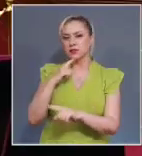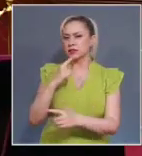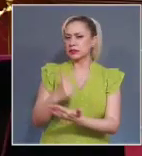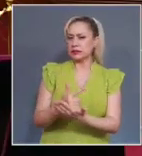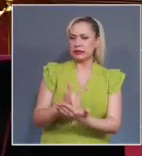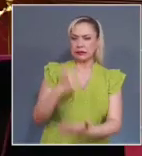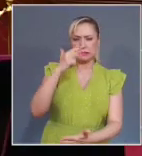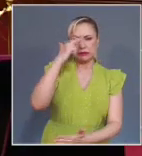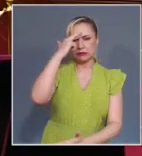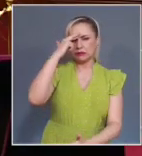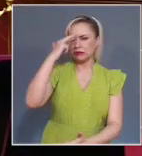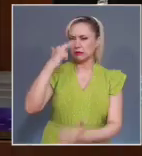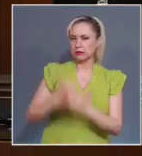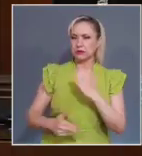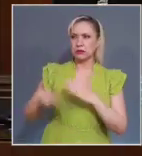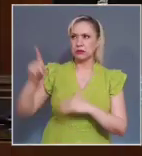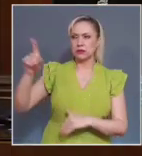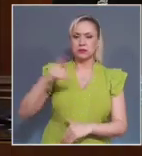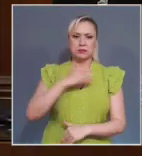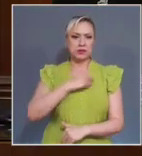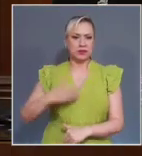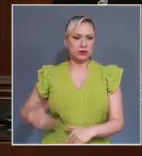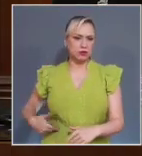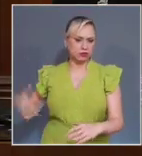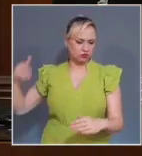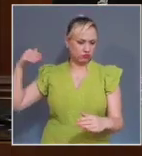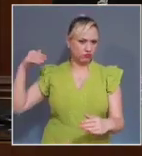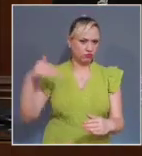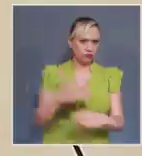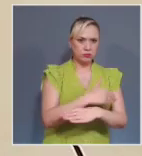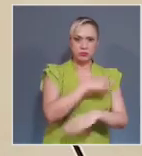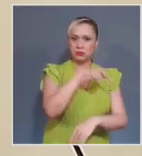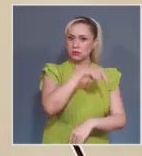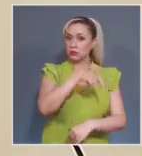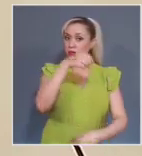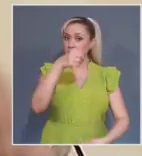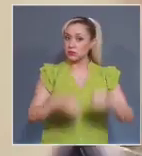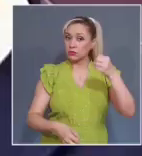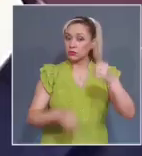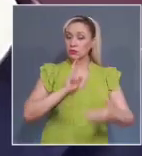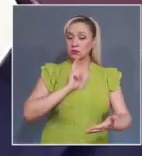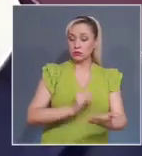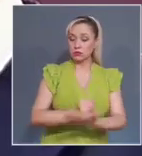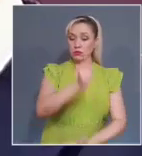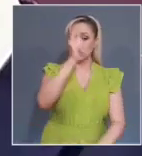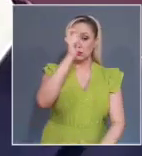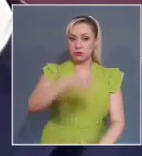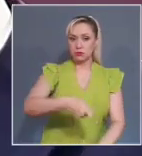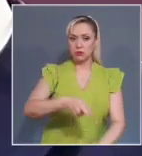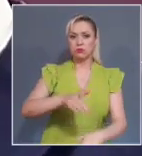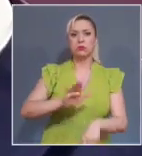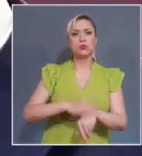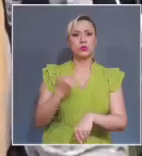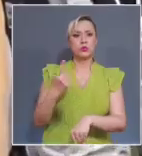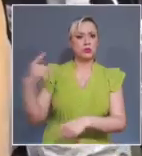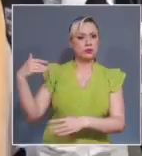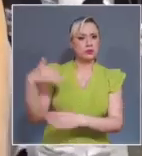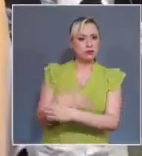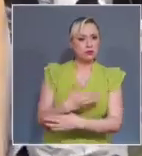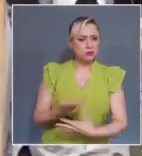las decisiones del máximo tribunal del país. Esto luego de sus declaraciones con relación al asunto sobre el que la Corte